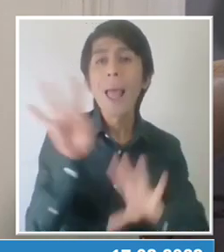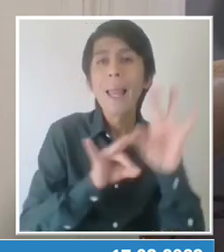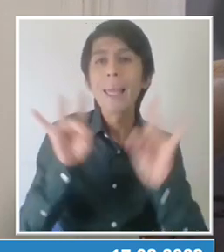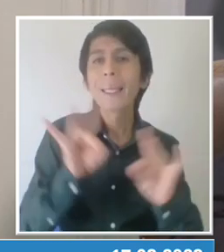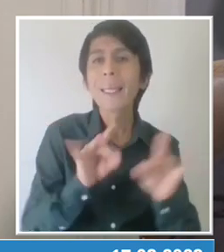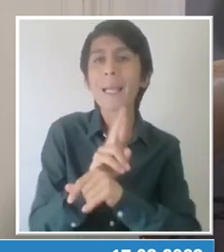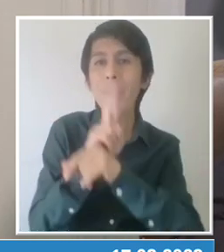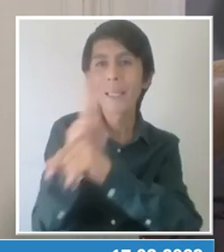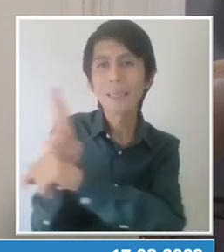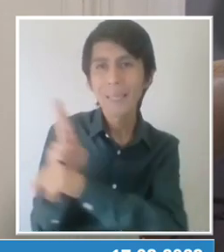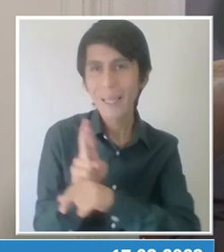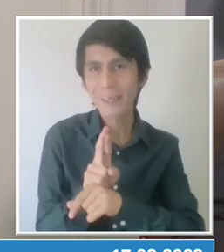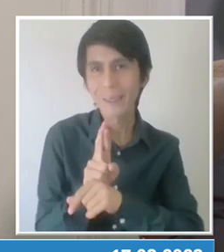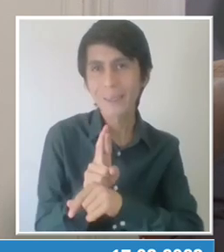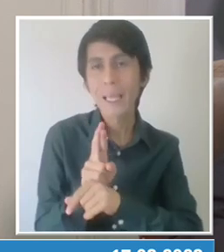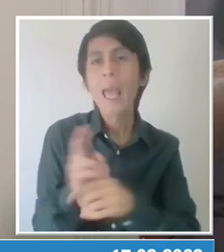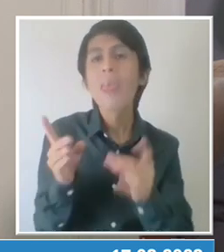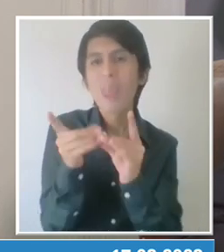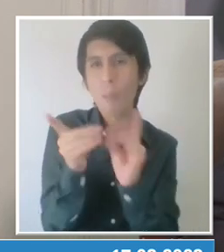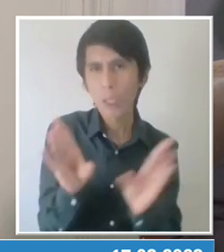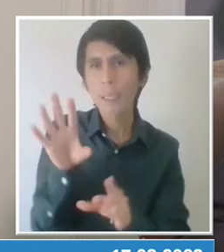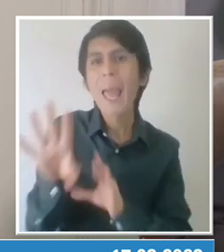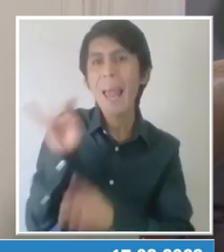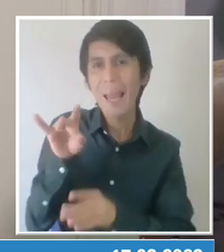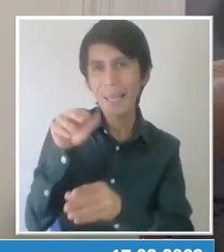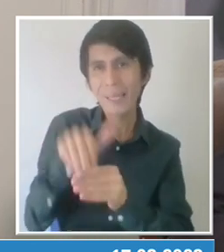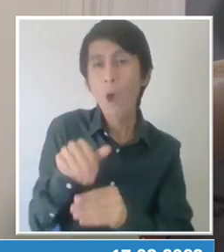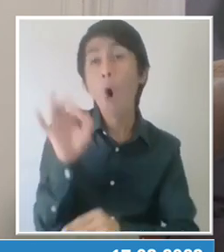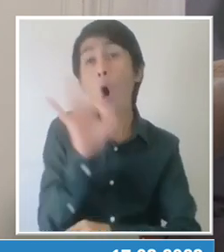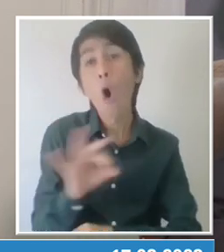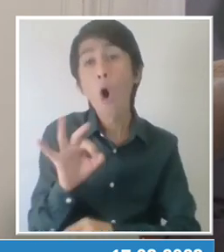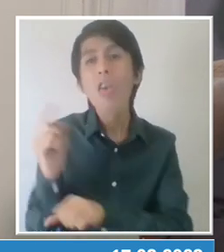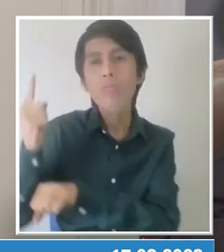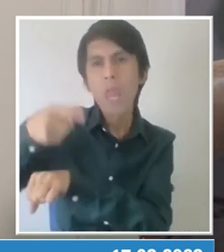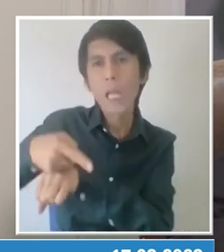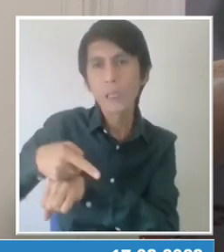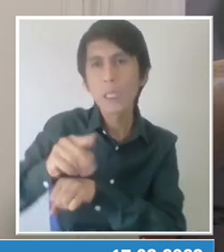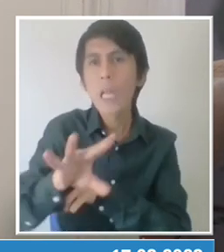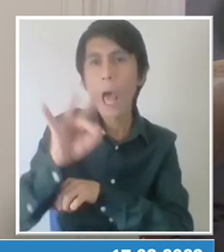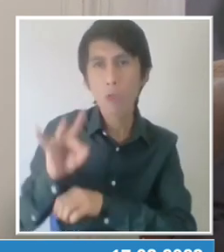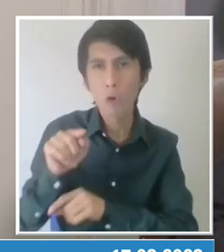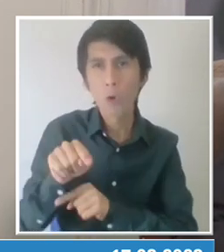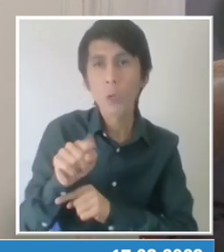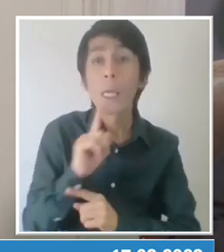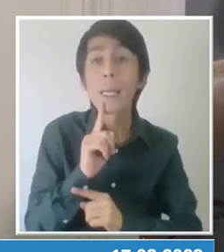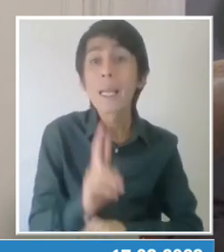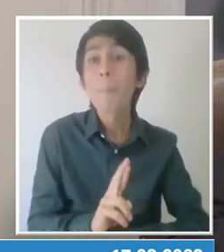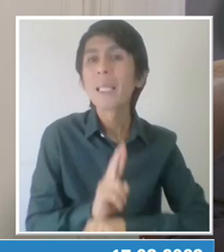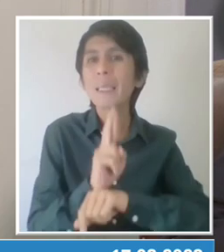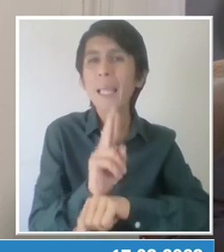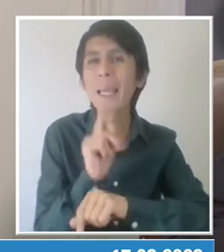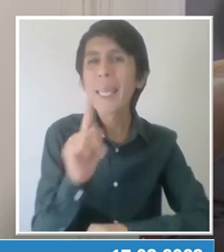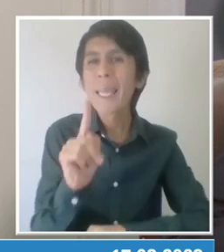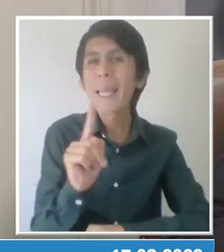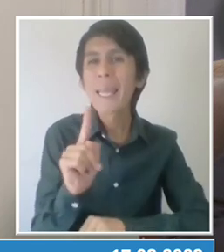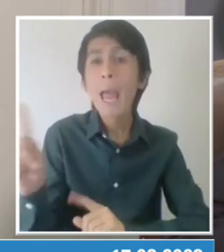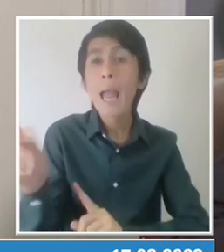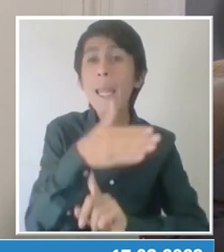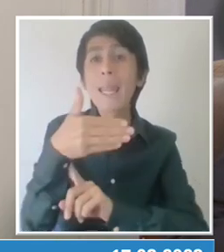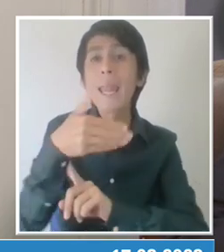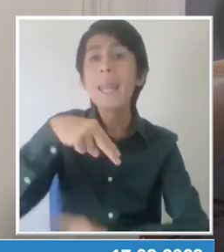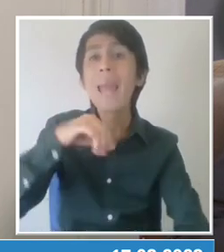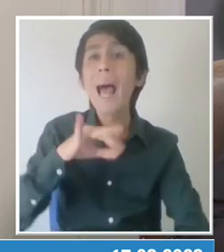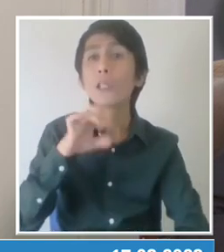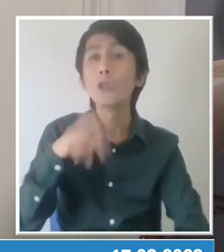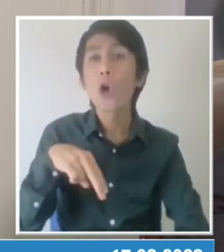designados. Pero lo hace en nombre de quién? De una nación única, indivisible